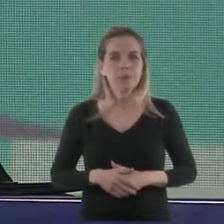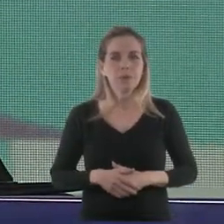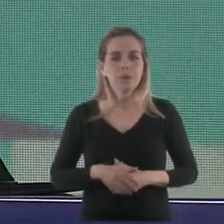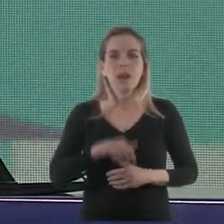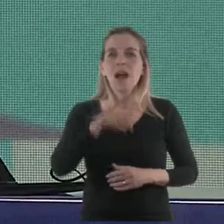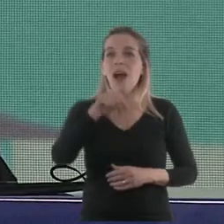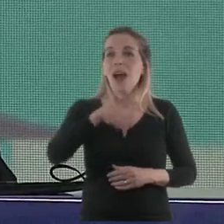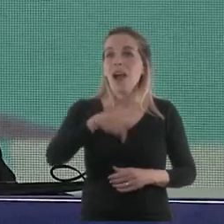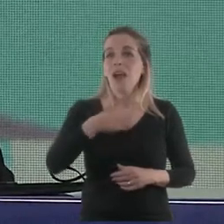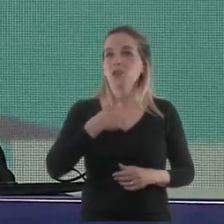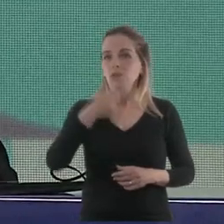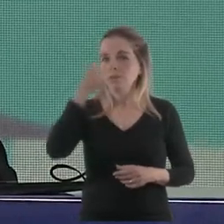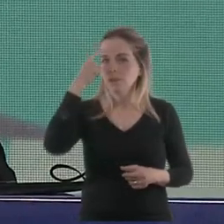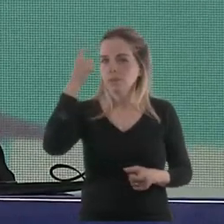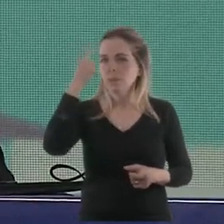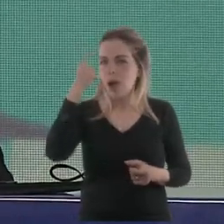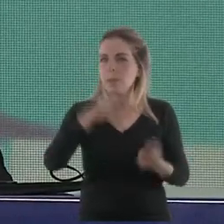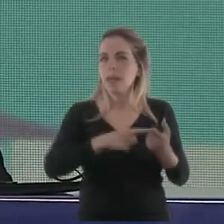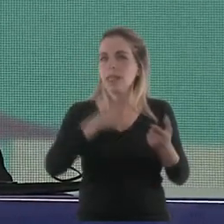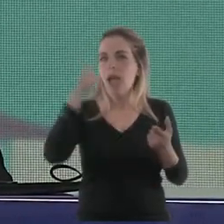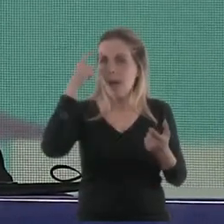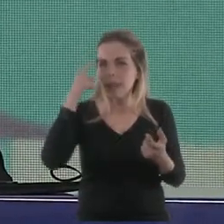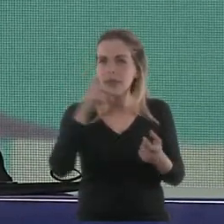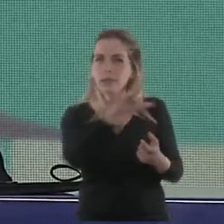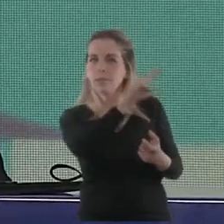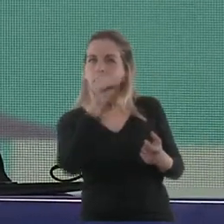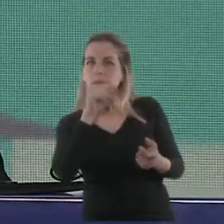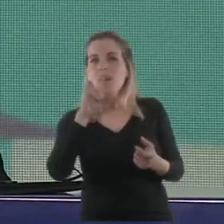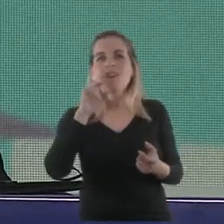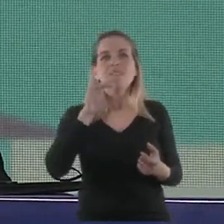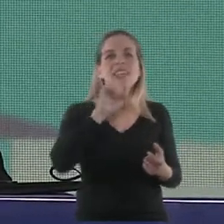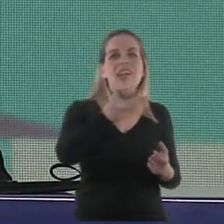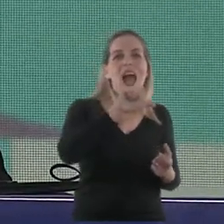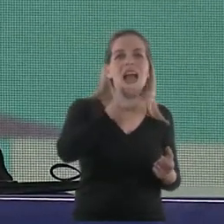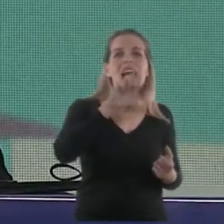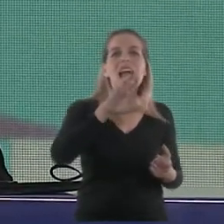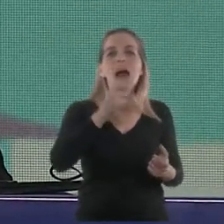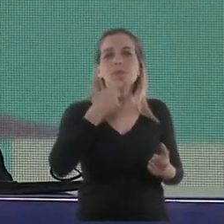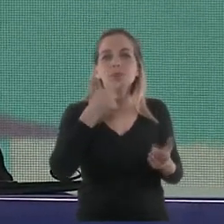Aquí me eduqué aprendiendo de Vidar Campos.